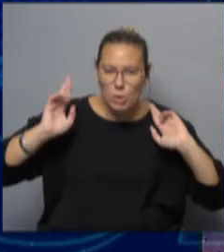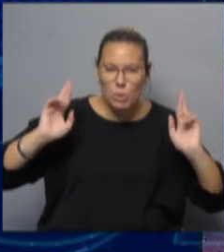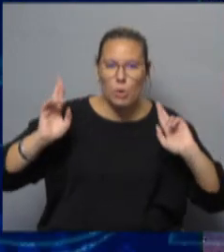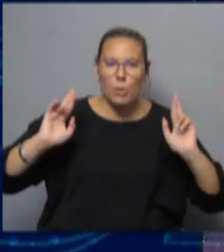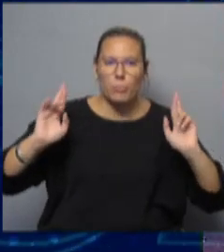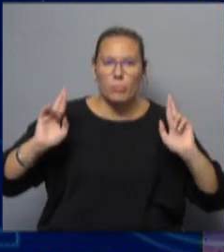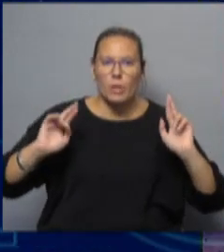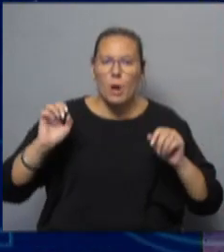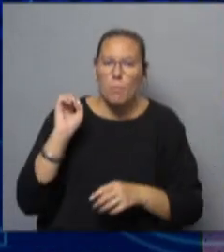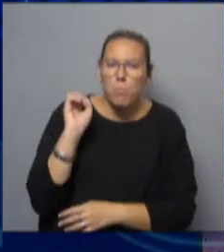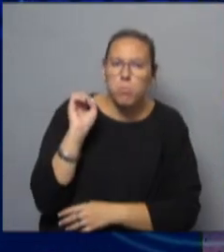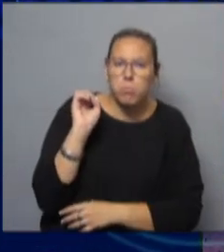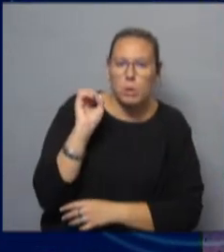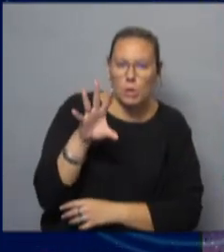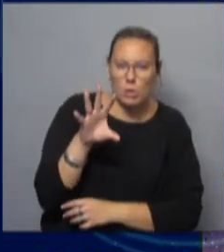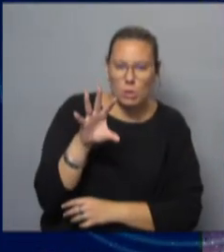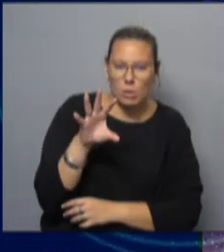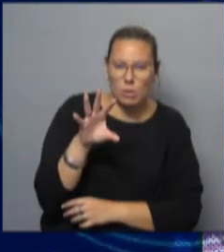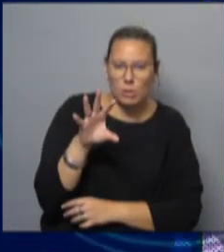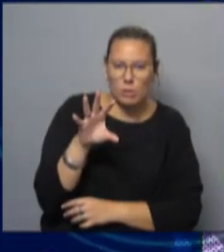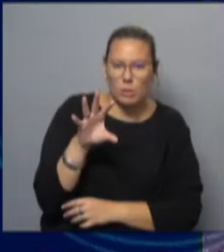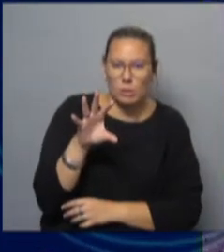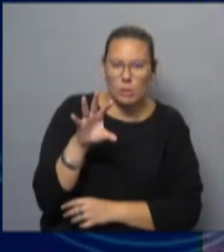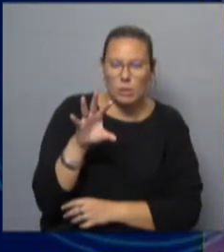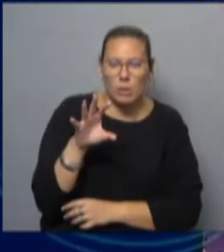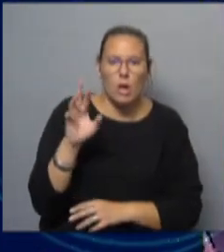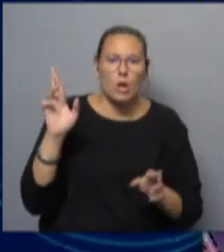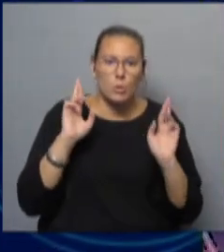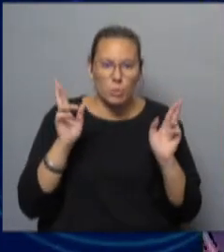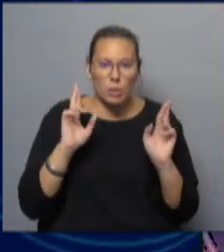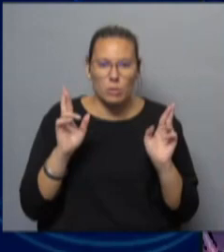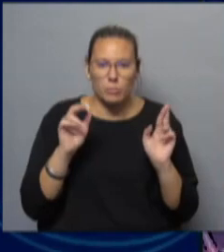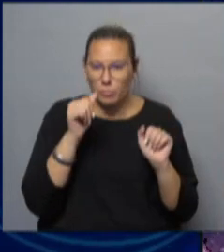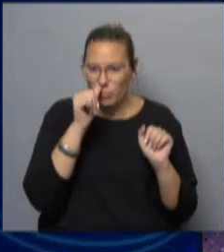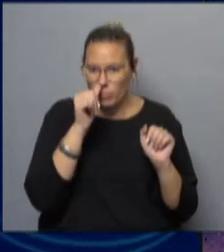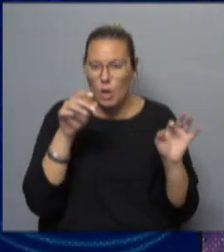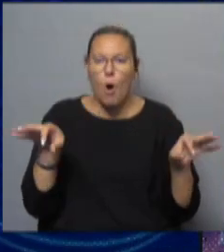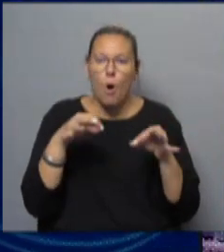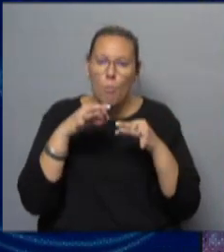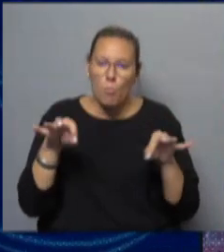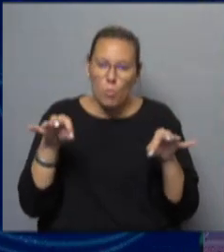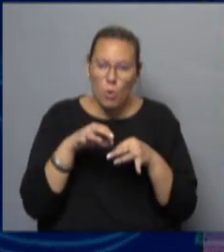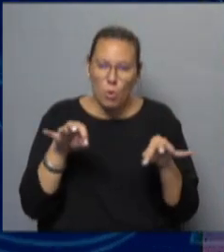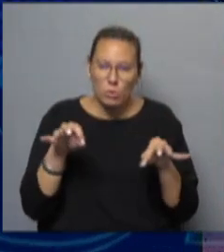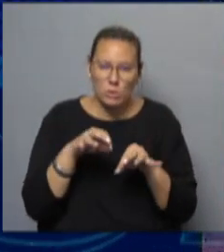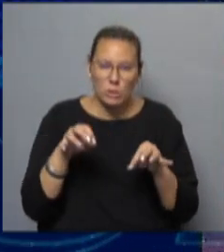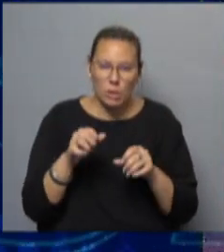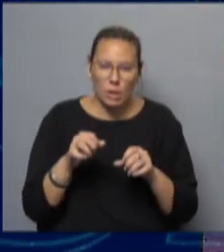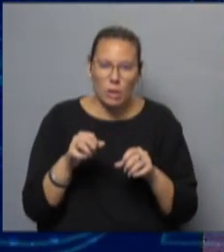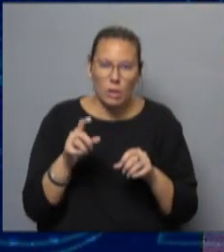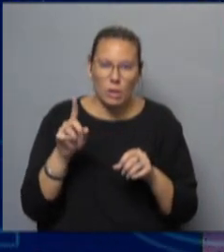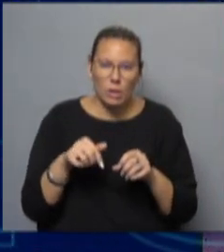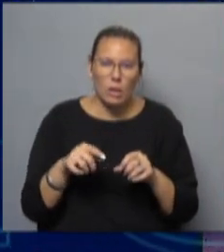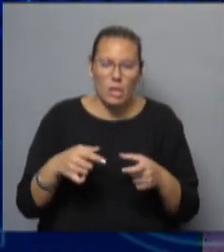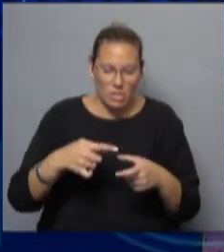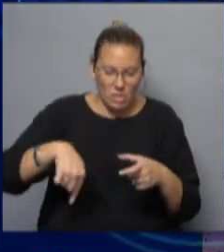las proyecciones este sonido también hay música que sale dentro de la escena que sale a partir de